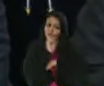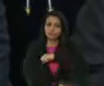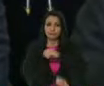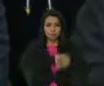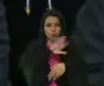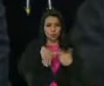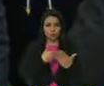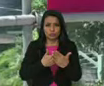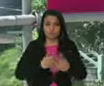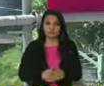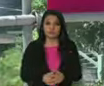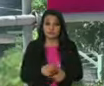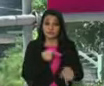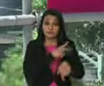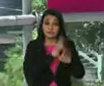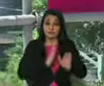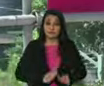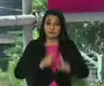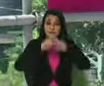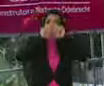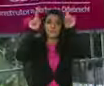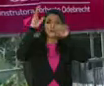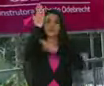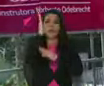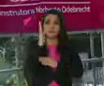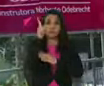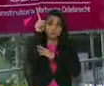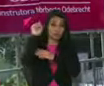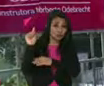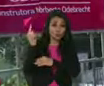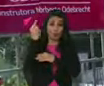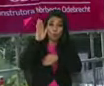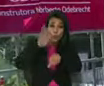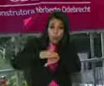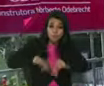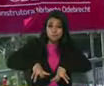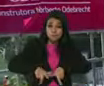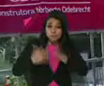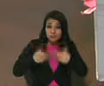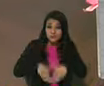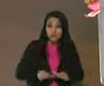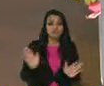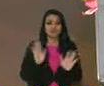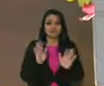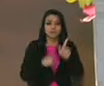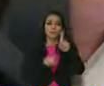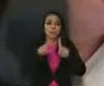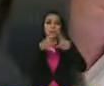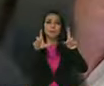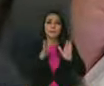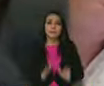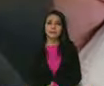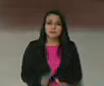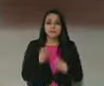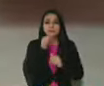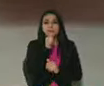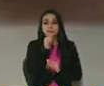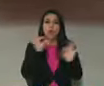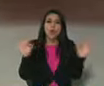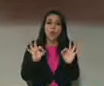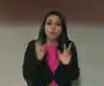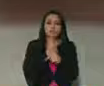aseguró que ode brech no sería la única empresa que estaría involucrada en una trama de corrupción entre empresarios privados y funcionarios